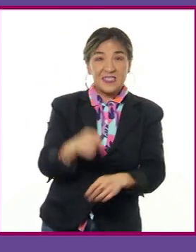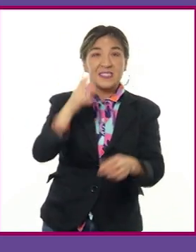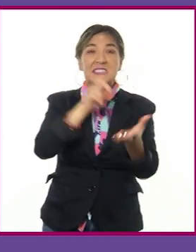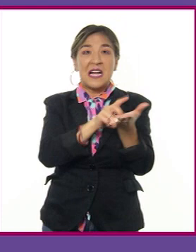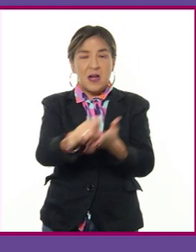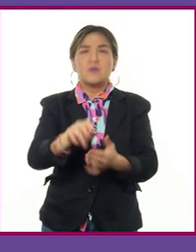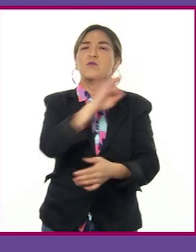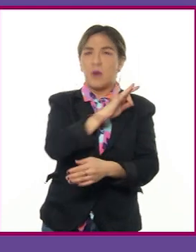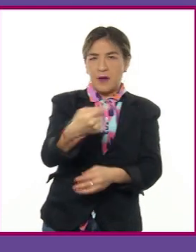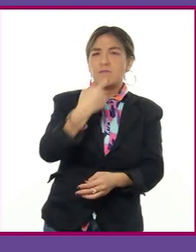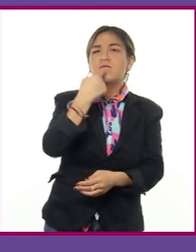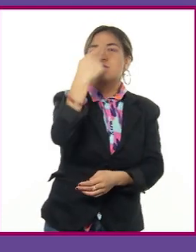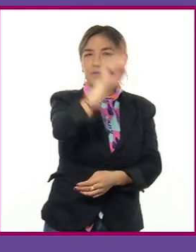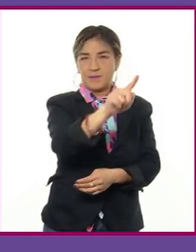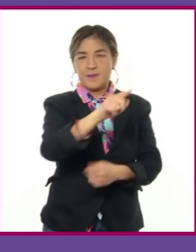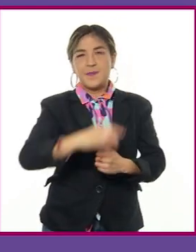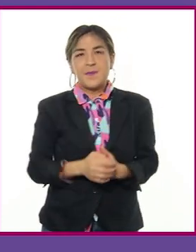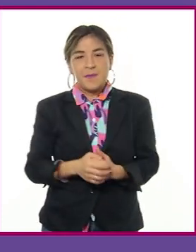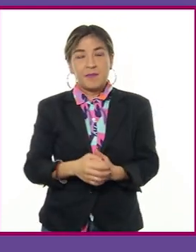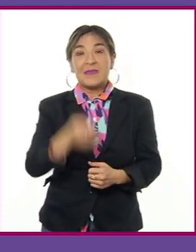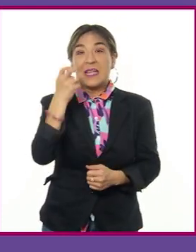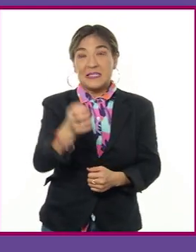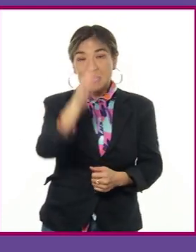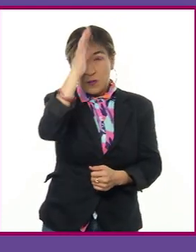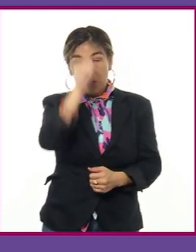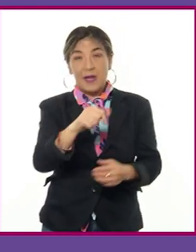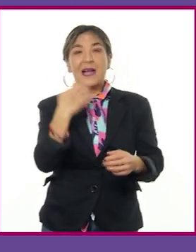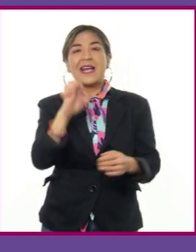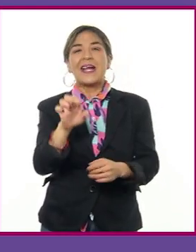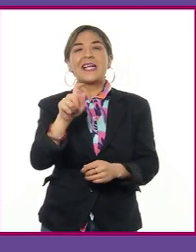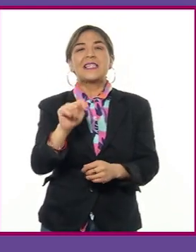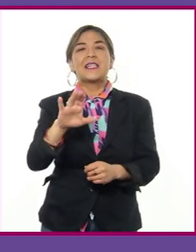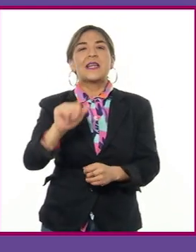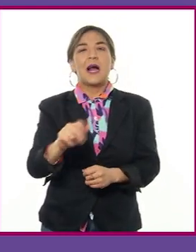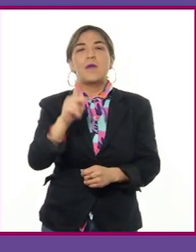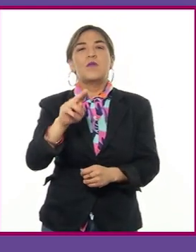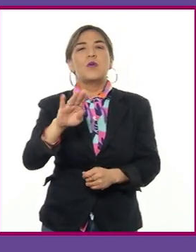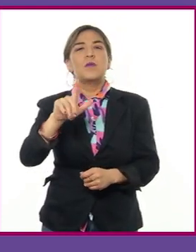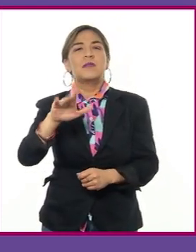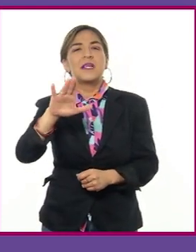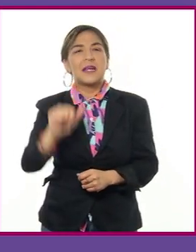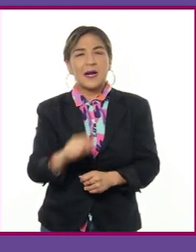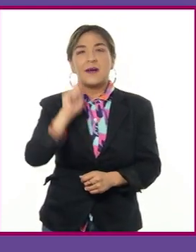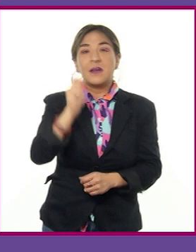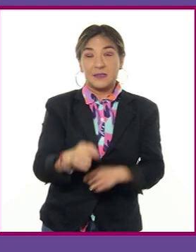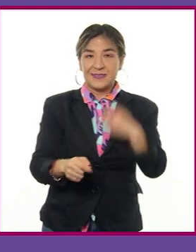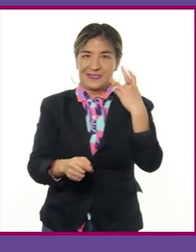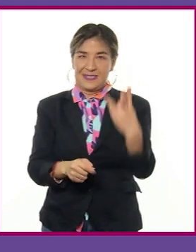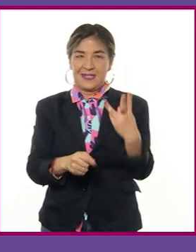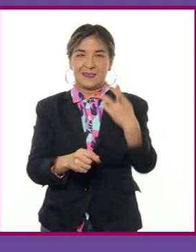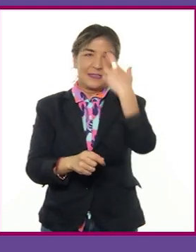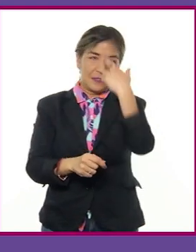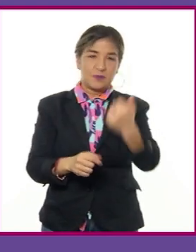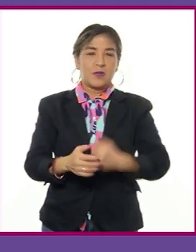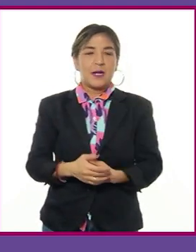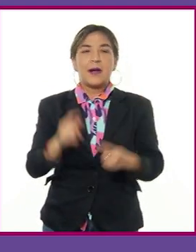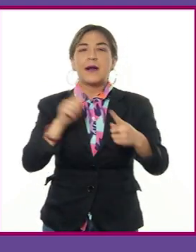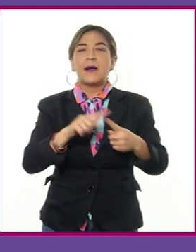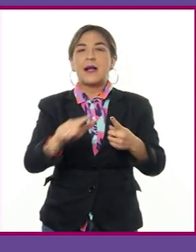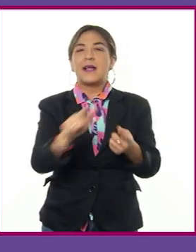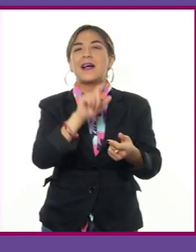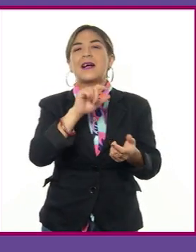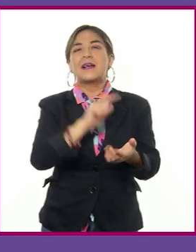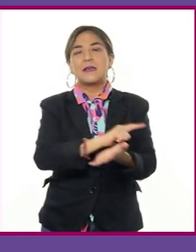pública. De acuerdo a la ética pública, el principio de transparencia presenta tres vertientes. La transparencia